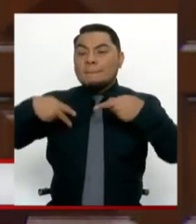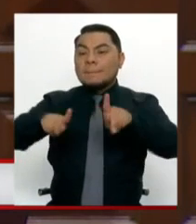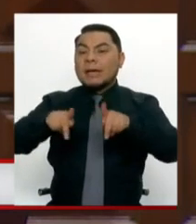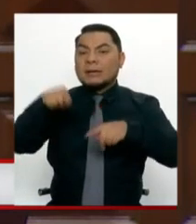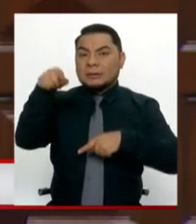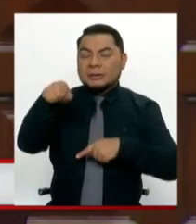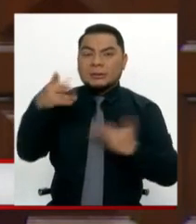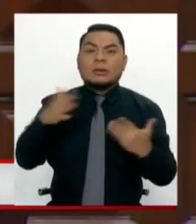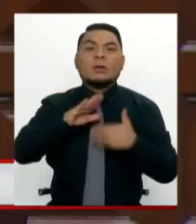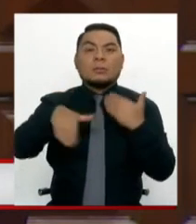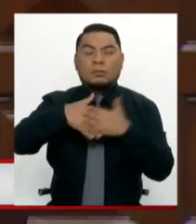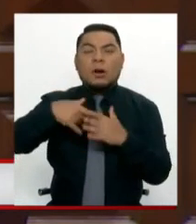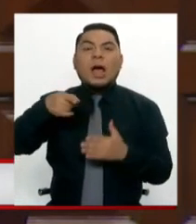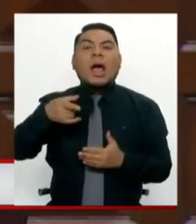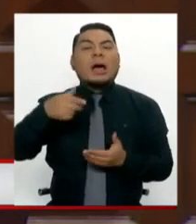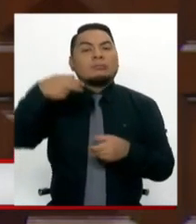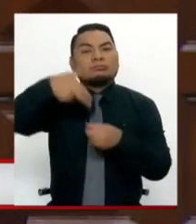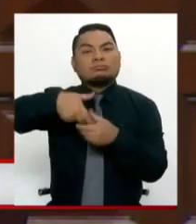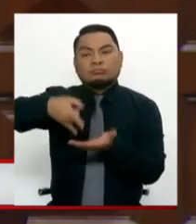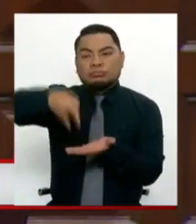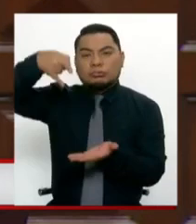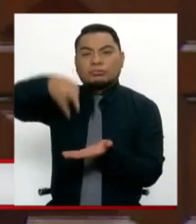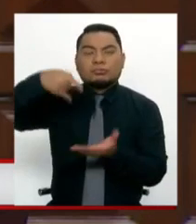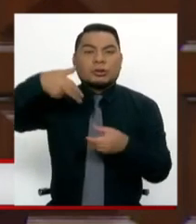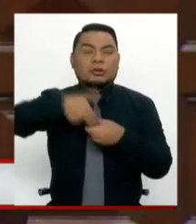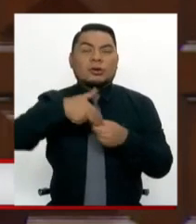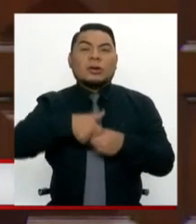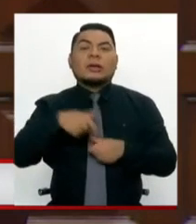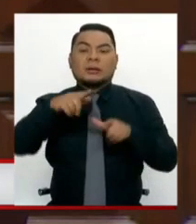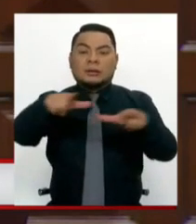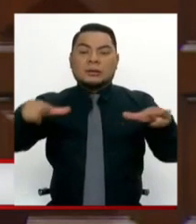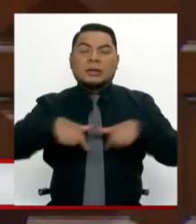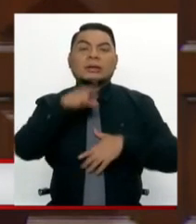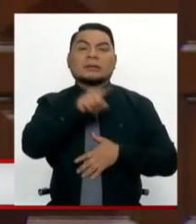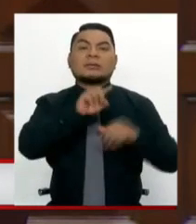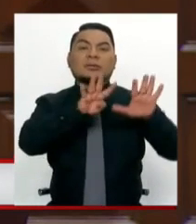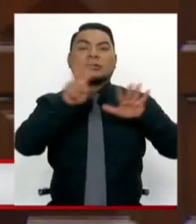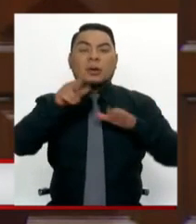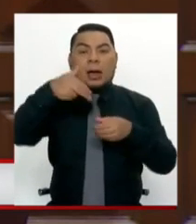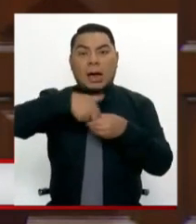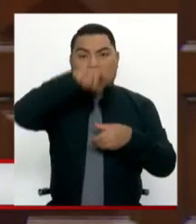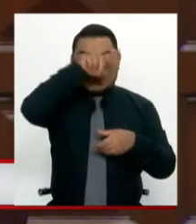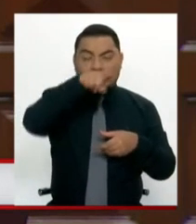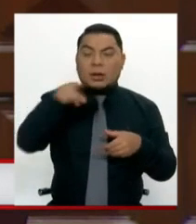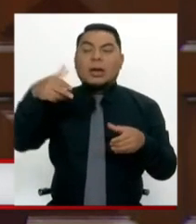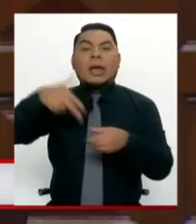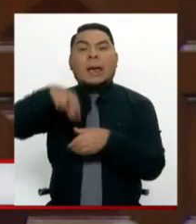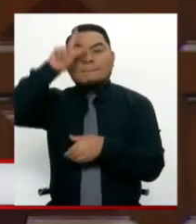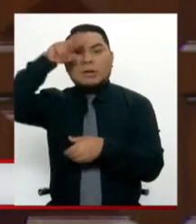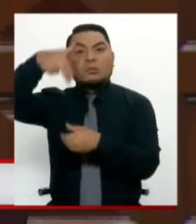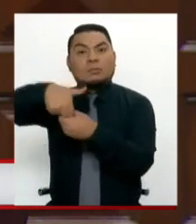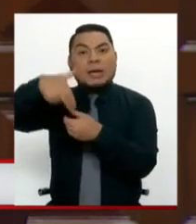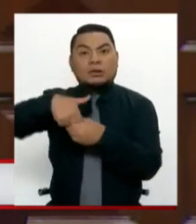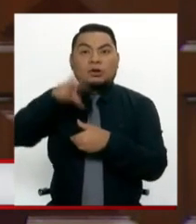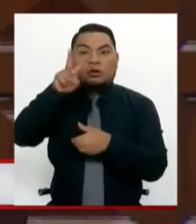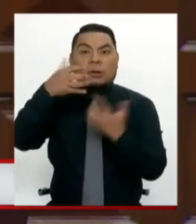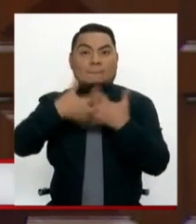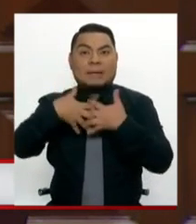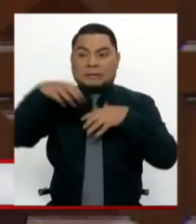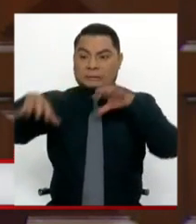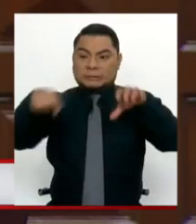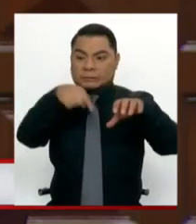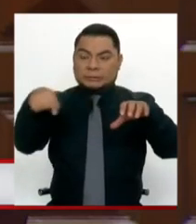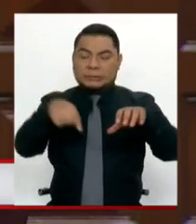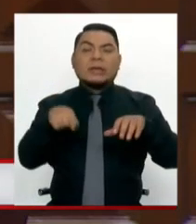la explotación del lote 192 entre Petroperú y Perupetro marca